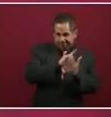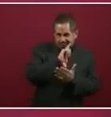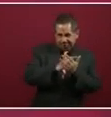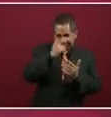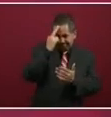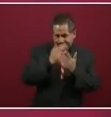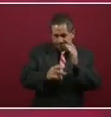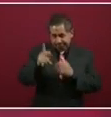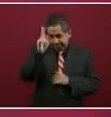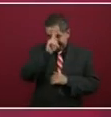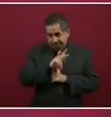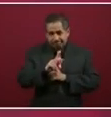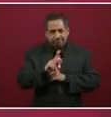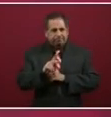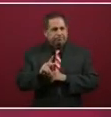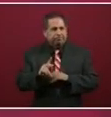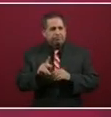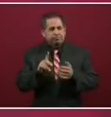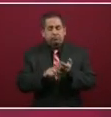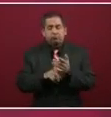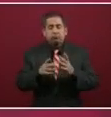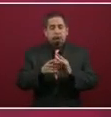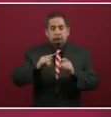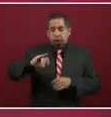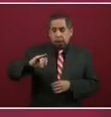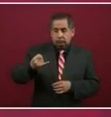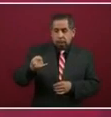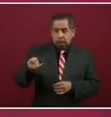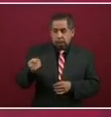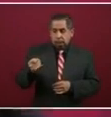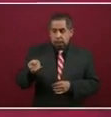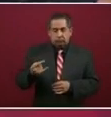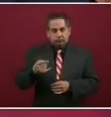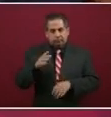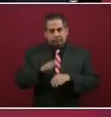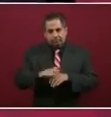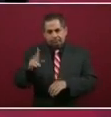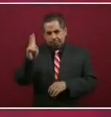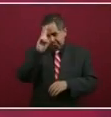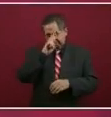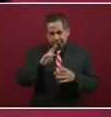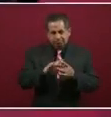en Baja California y en particular en Tijuana,